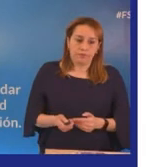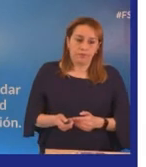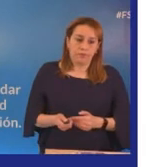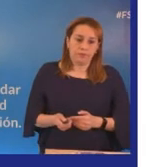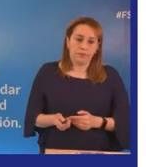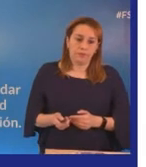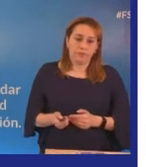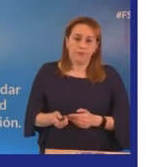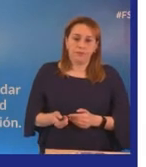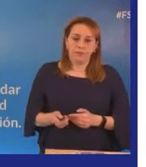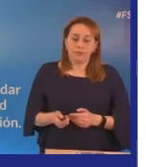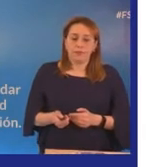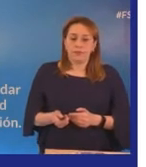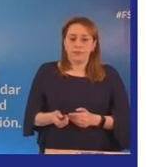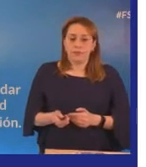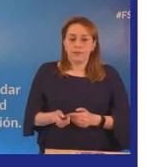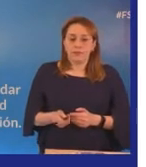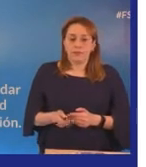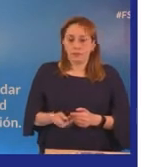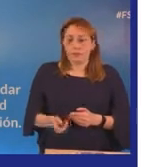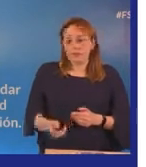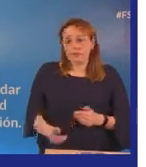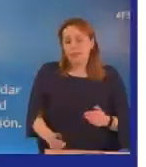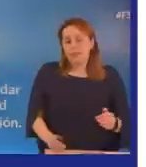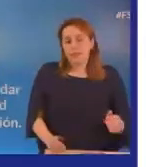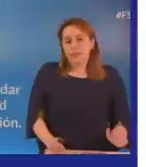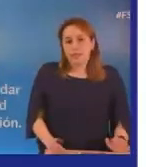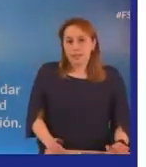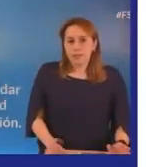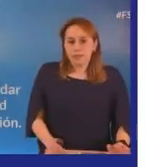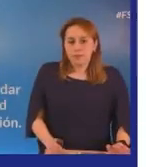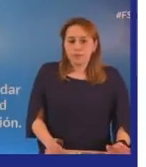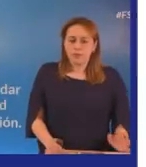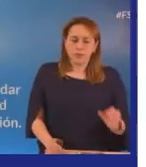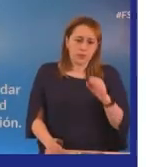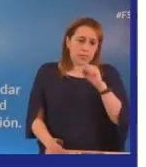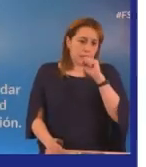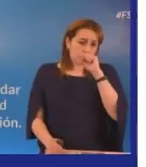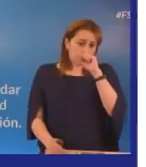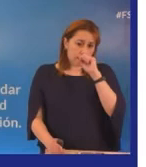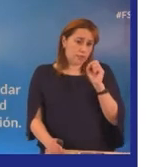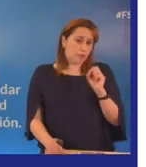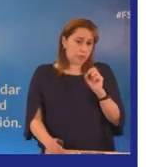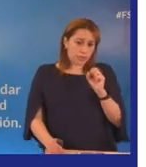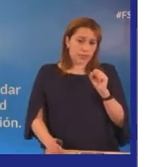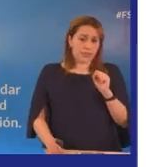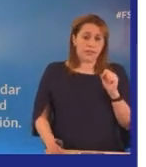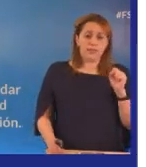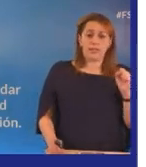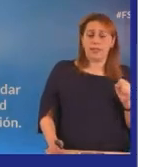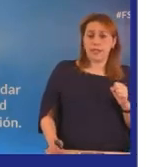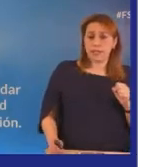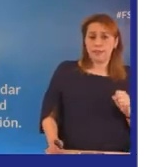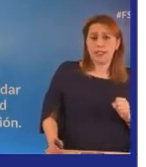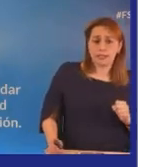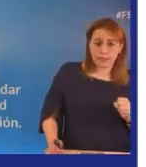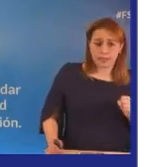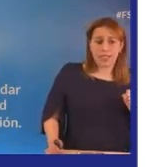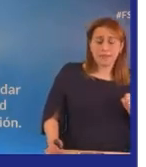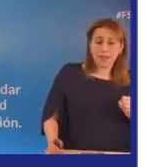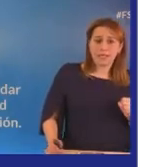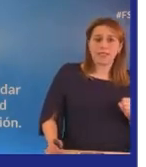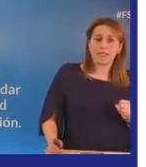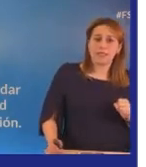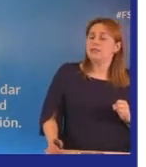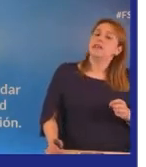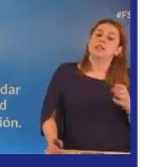Las actividades de la vida diaria tenemos 3 tipos de actividades de la vida diaria. Están